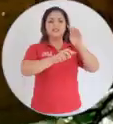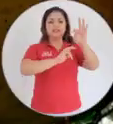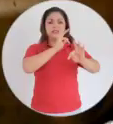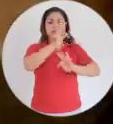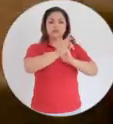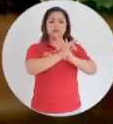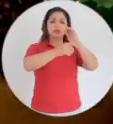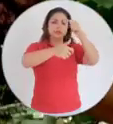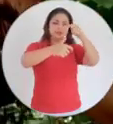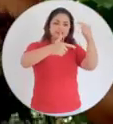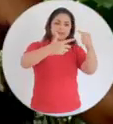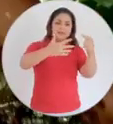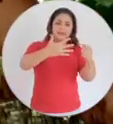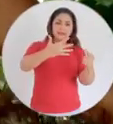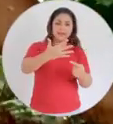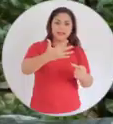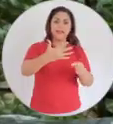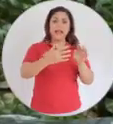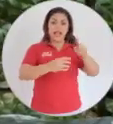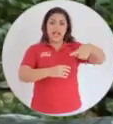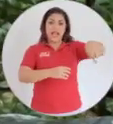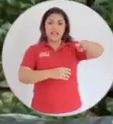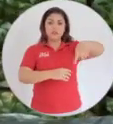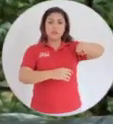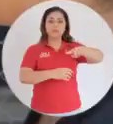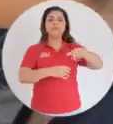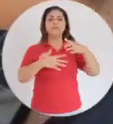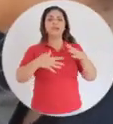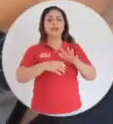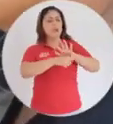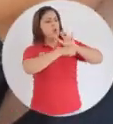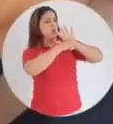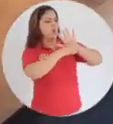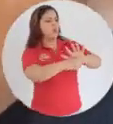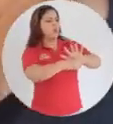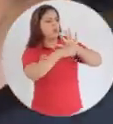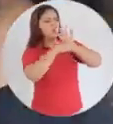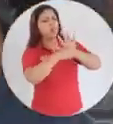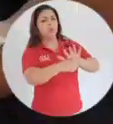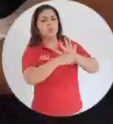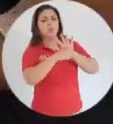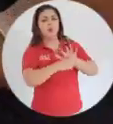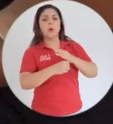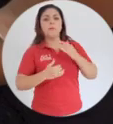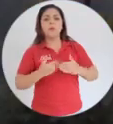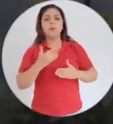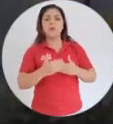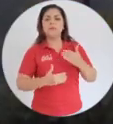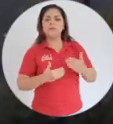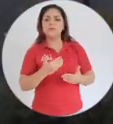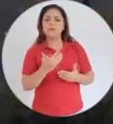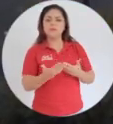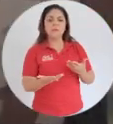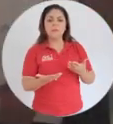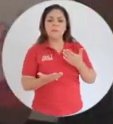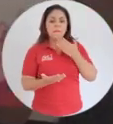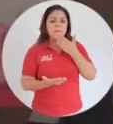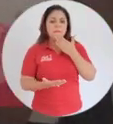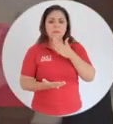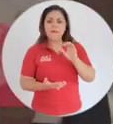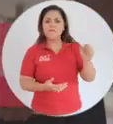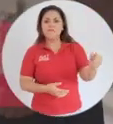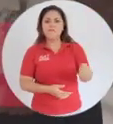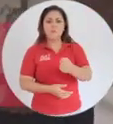mayanas, misquitos, ramas criol, están siendo sometidos a unos procesos de